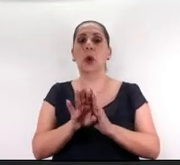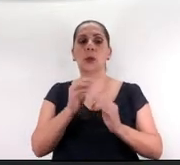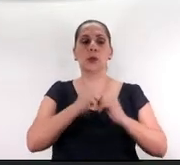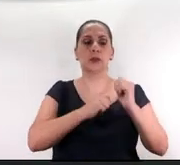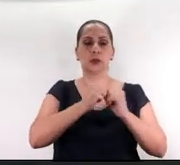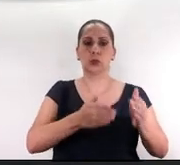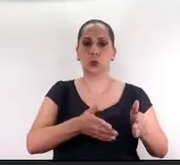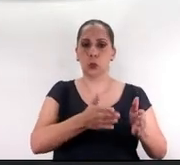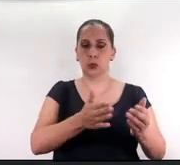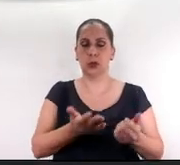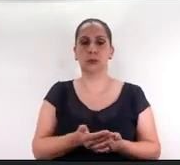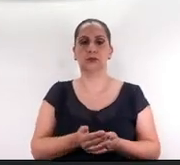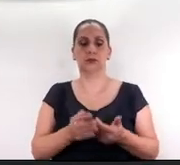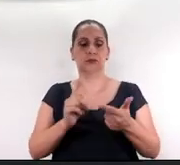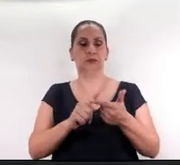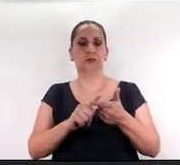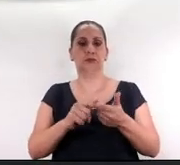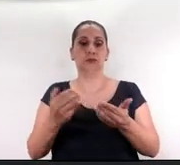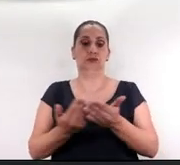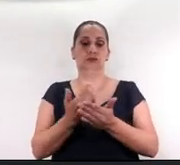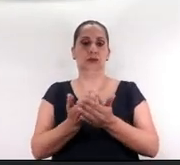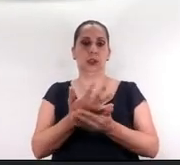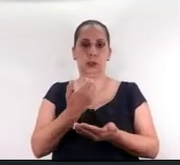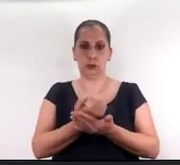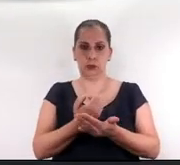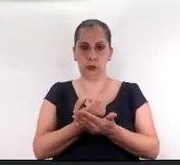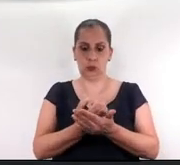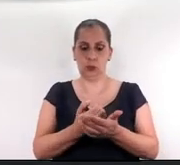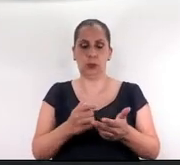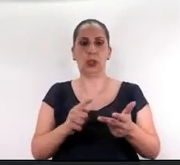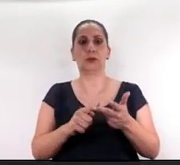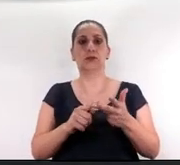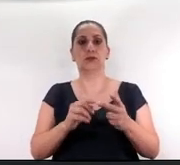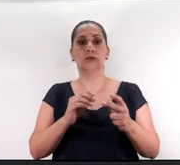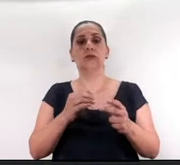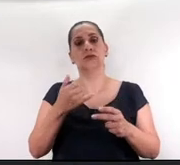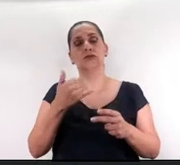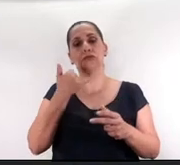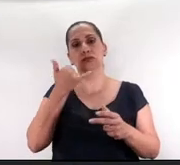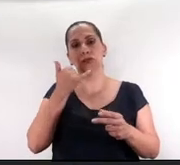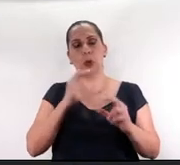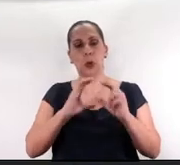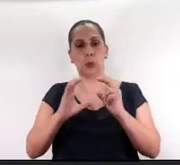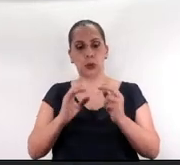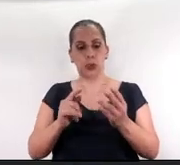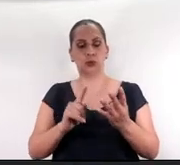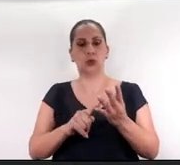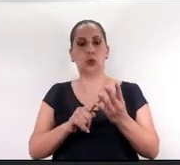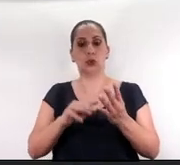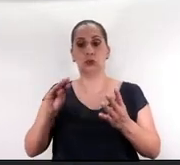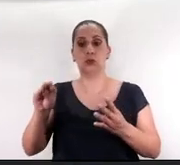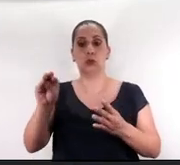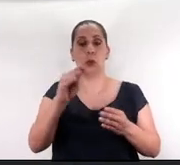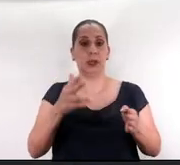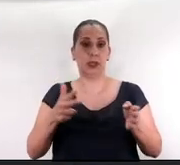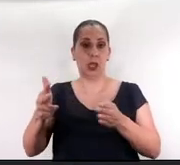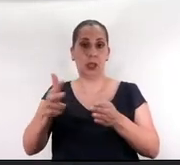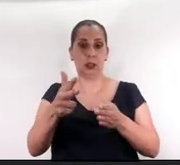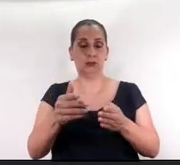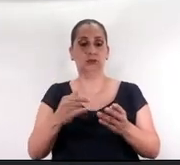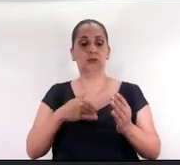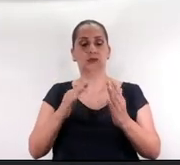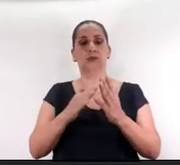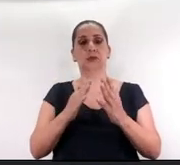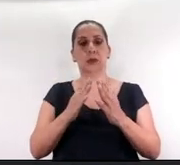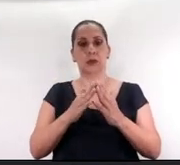infraestructura, la reactivación económica, las telecomunicaciones, la movilidad, la